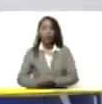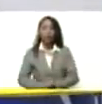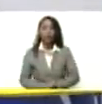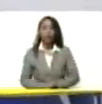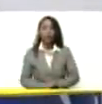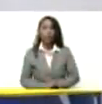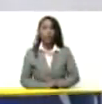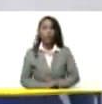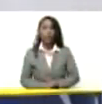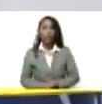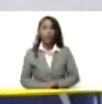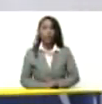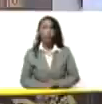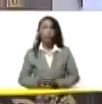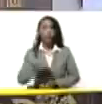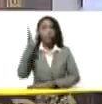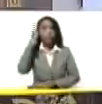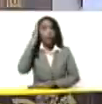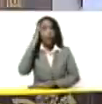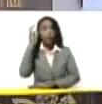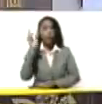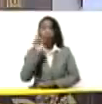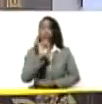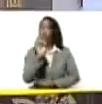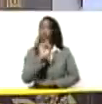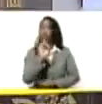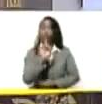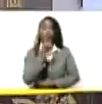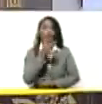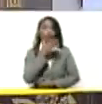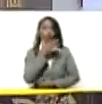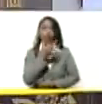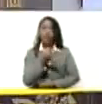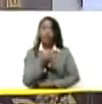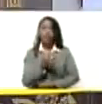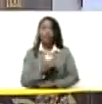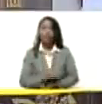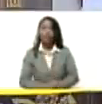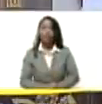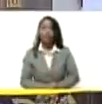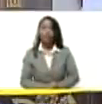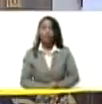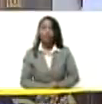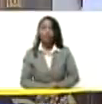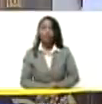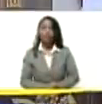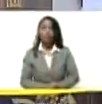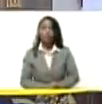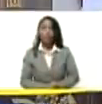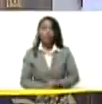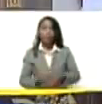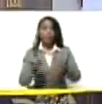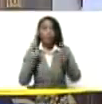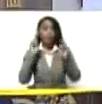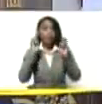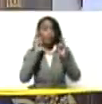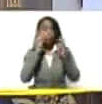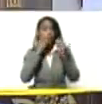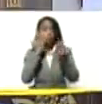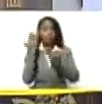para poder colocar su producto de manera permanente otro elemento importante ha sido el combate